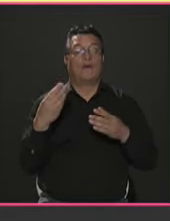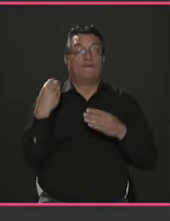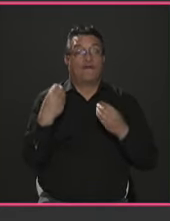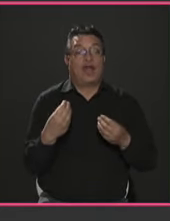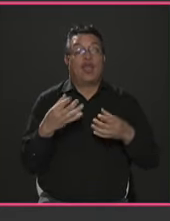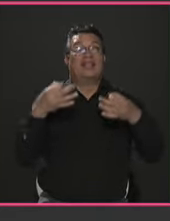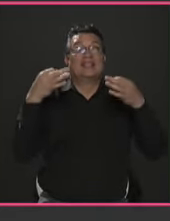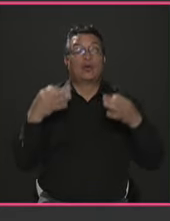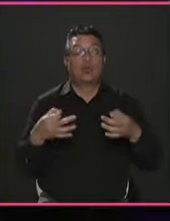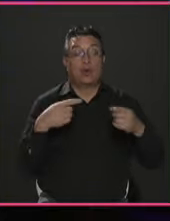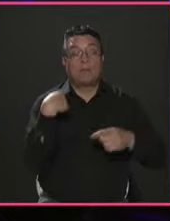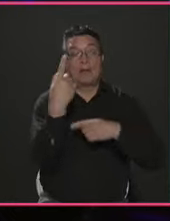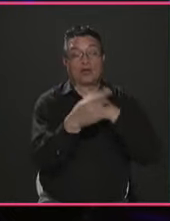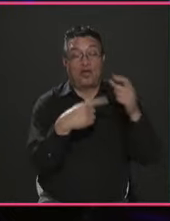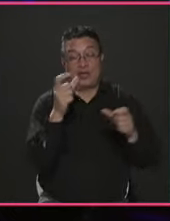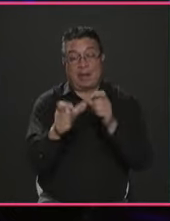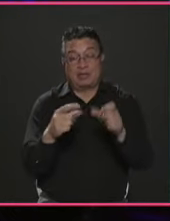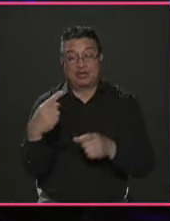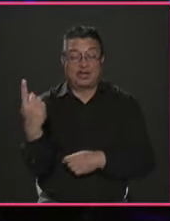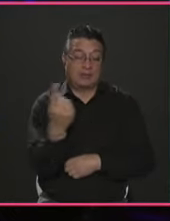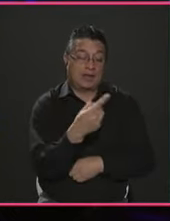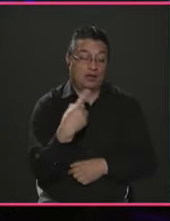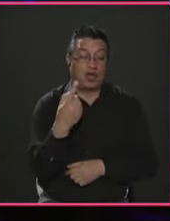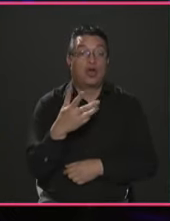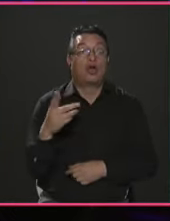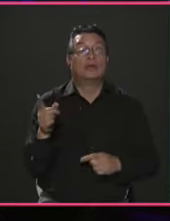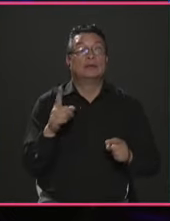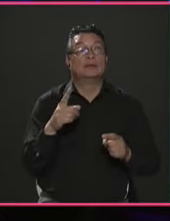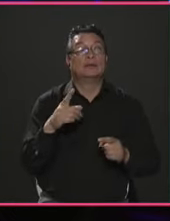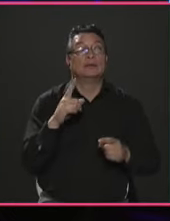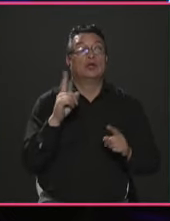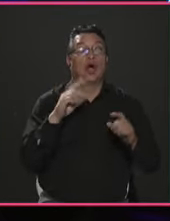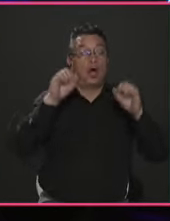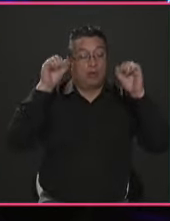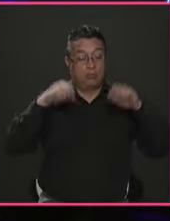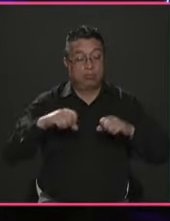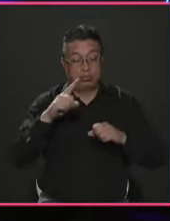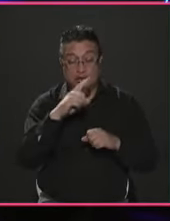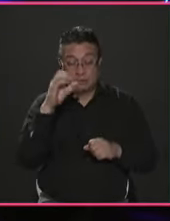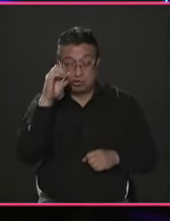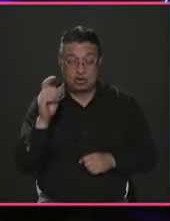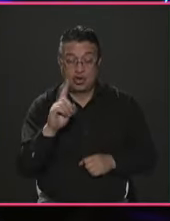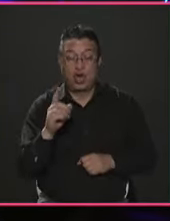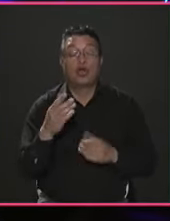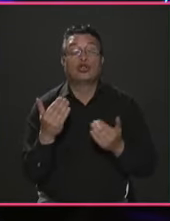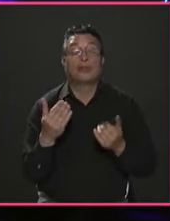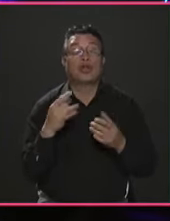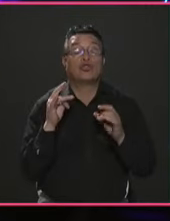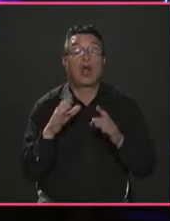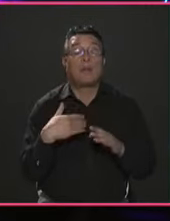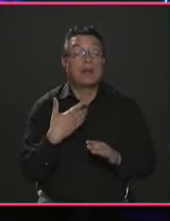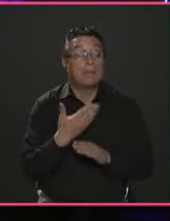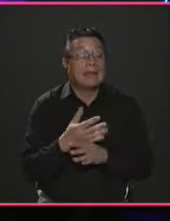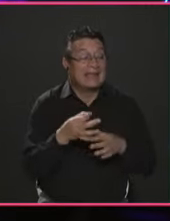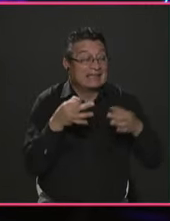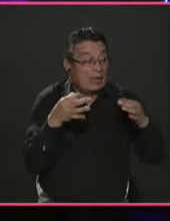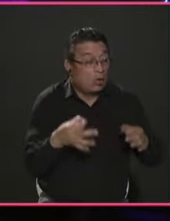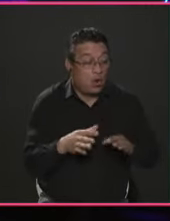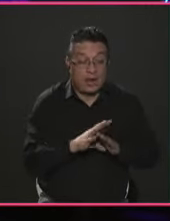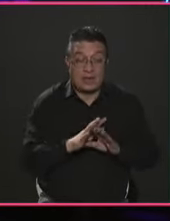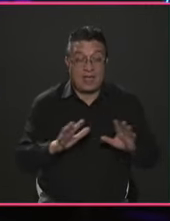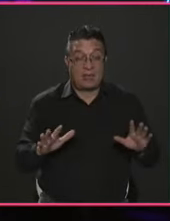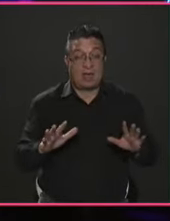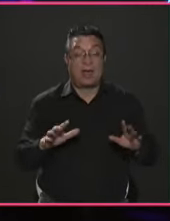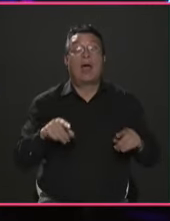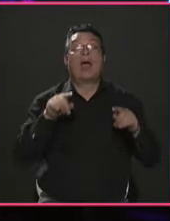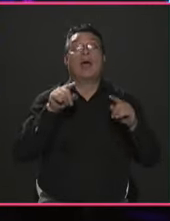y seguros para las personas sin que sean absolutamente aprobados sino que simplemente necesitamos que sean seguros para las personas y lo